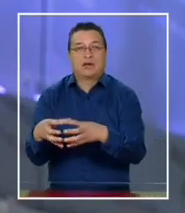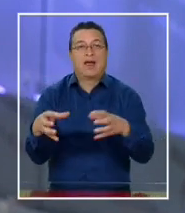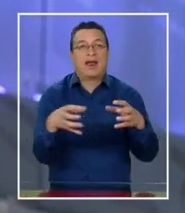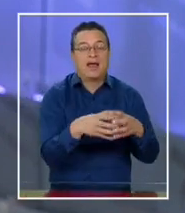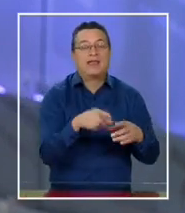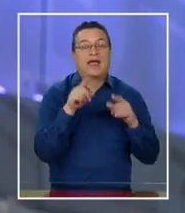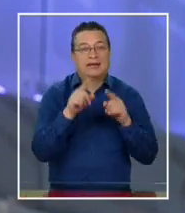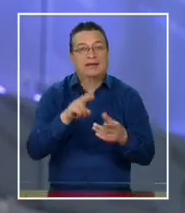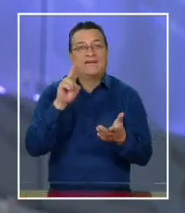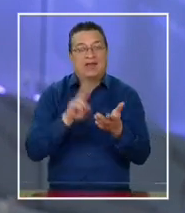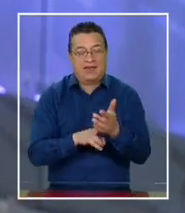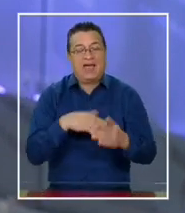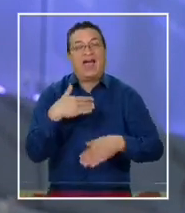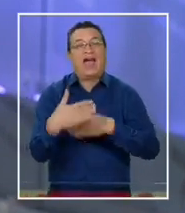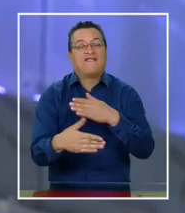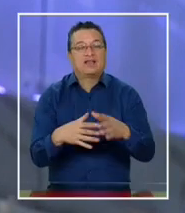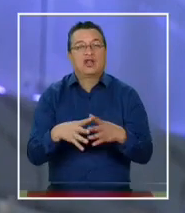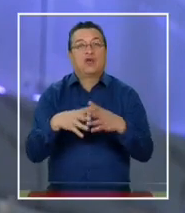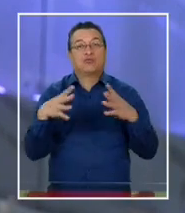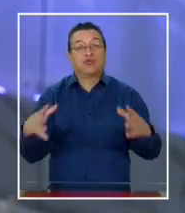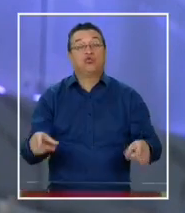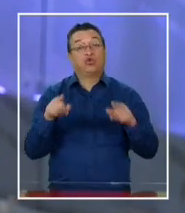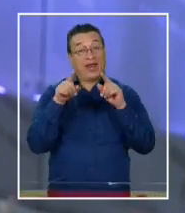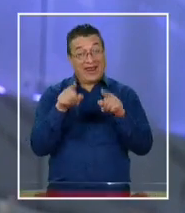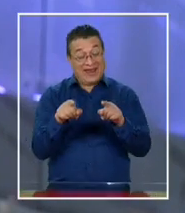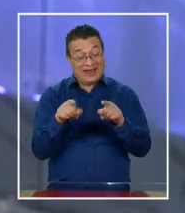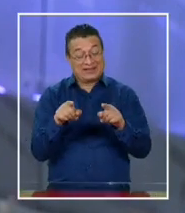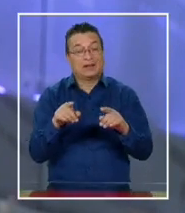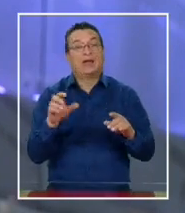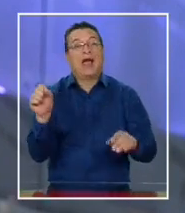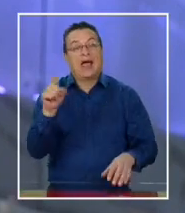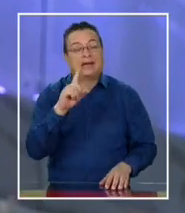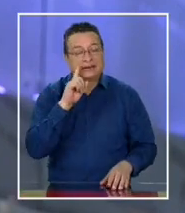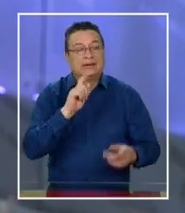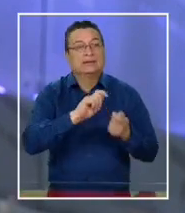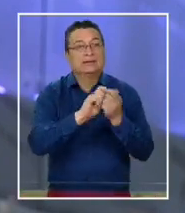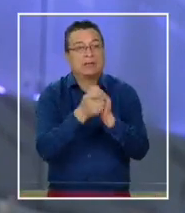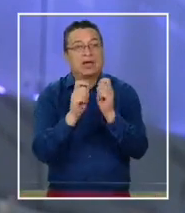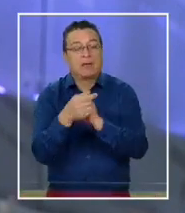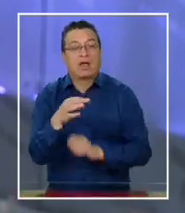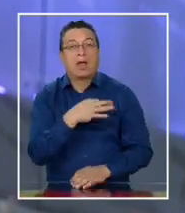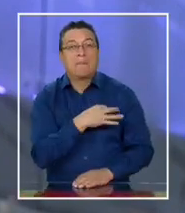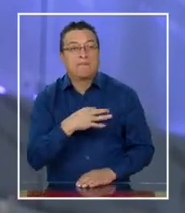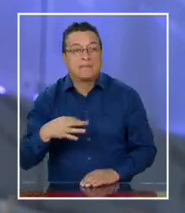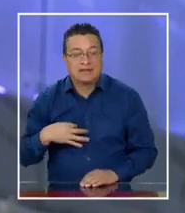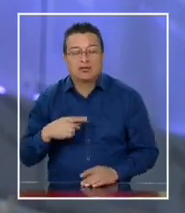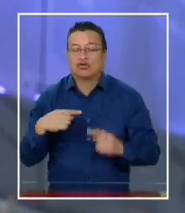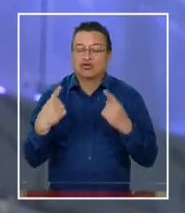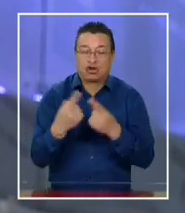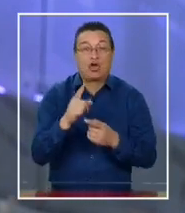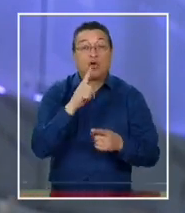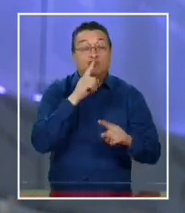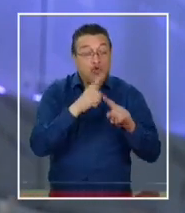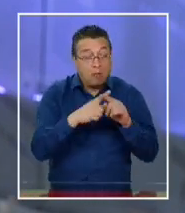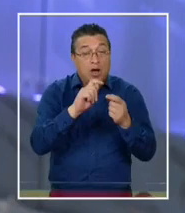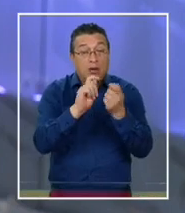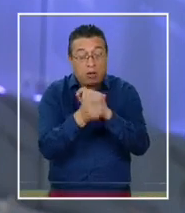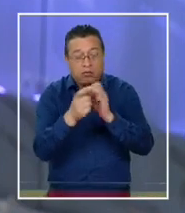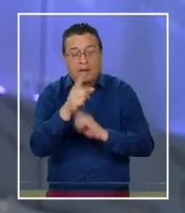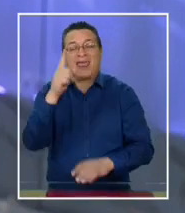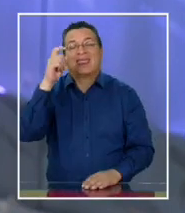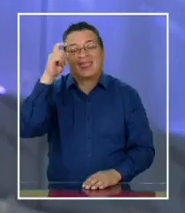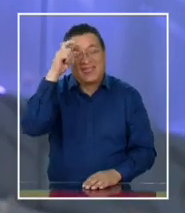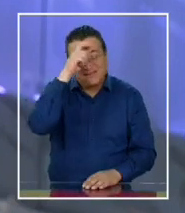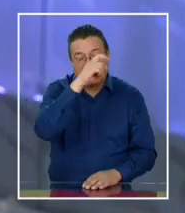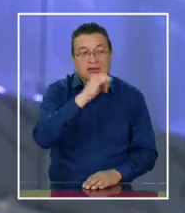y eso efectivamente se avanzó bastante eso fue la manera en que se organizó el cambio de gabinete ahora los nombres y los ajustes son siempre complejos